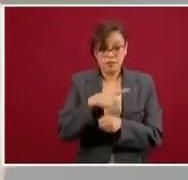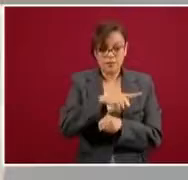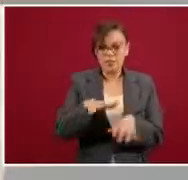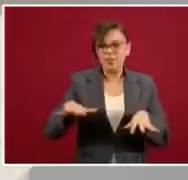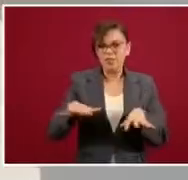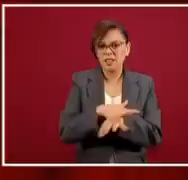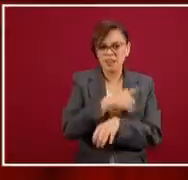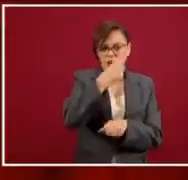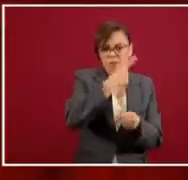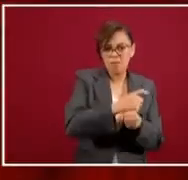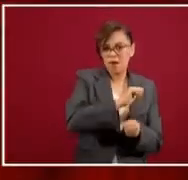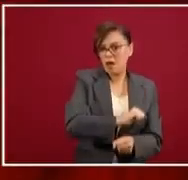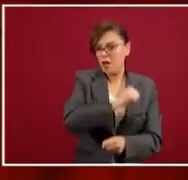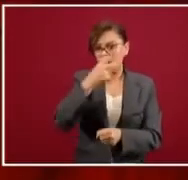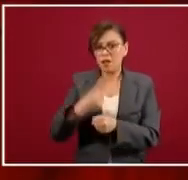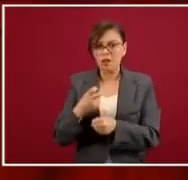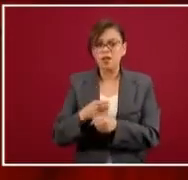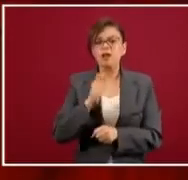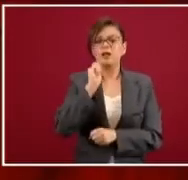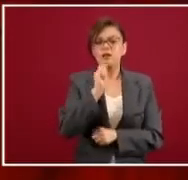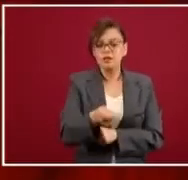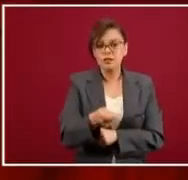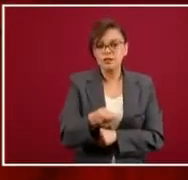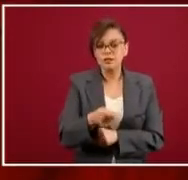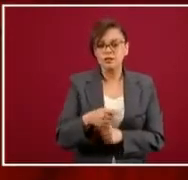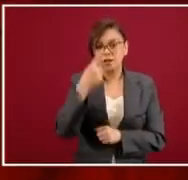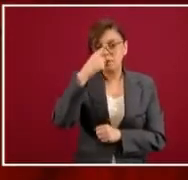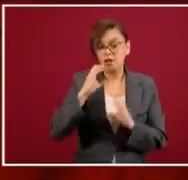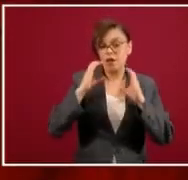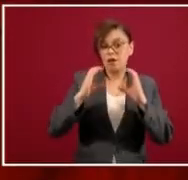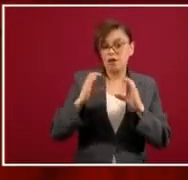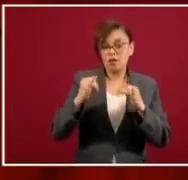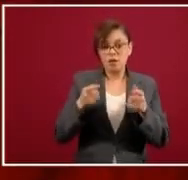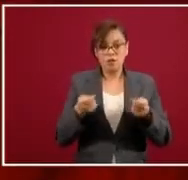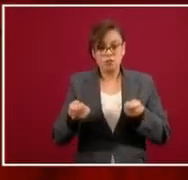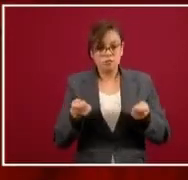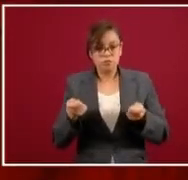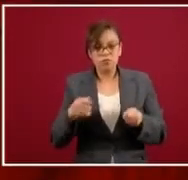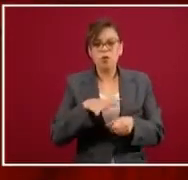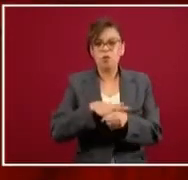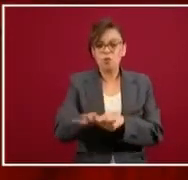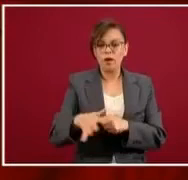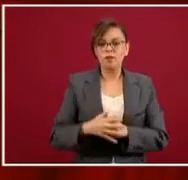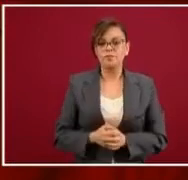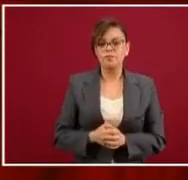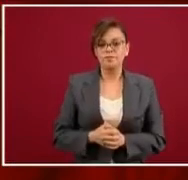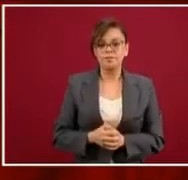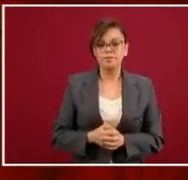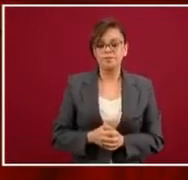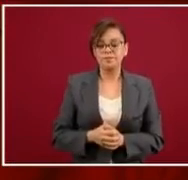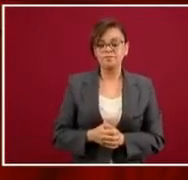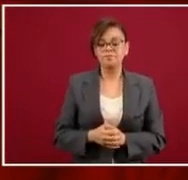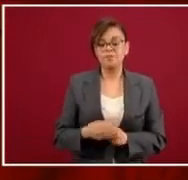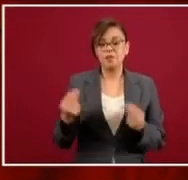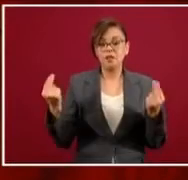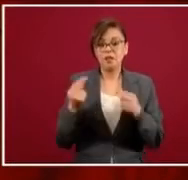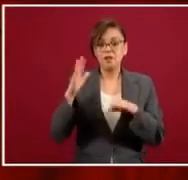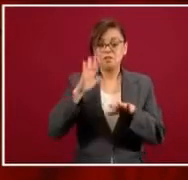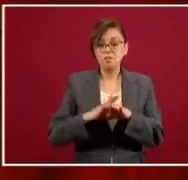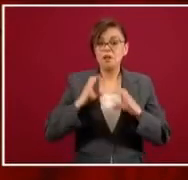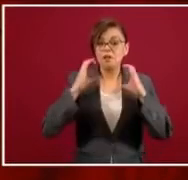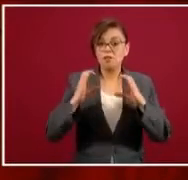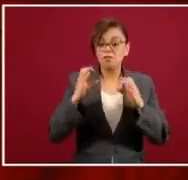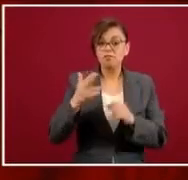en términos de la prevención y el control fue la instauración de las medidas masivas